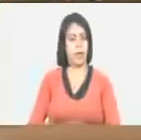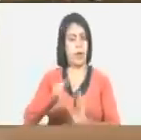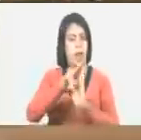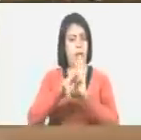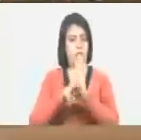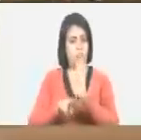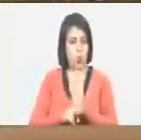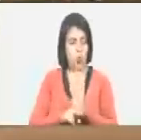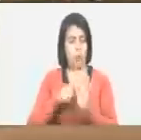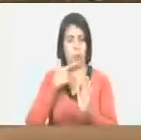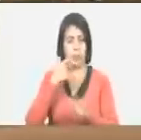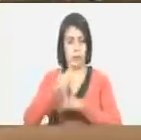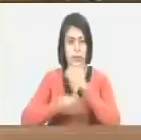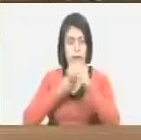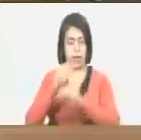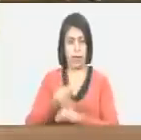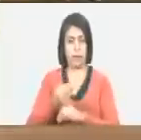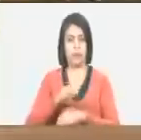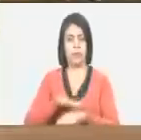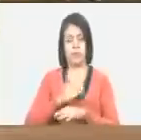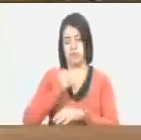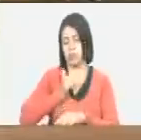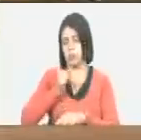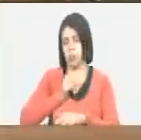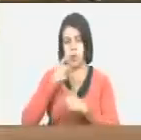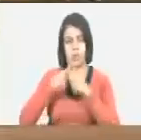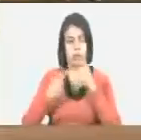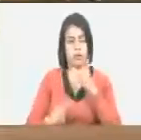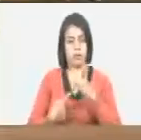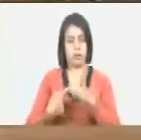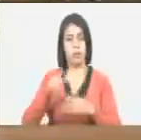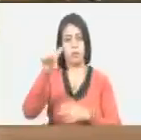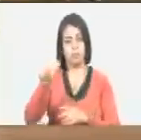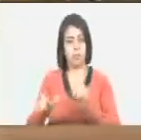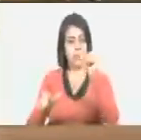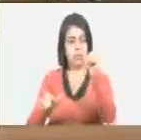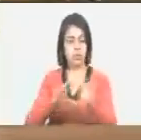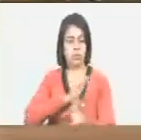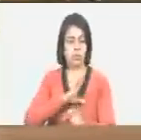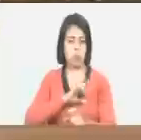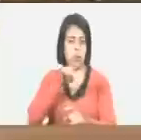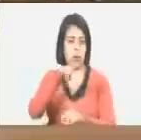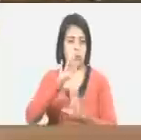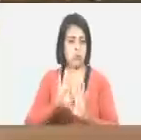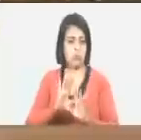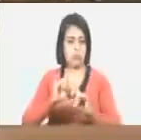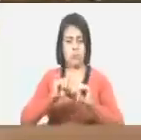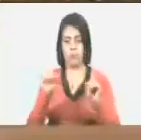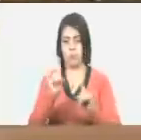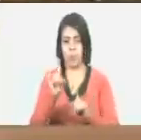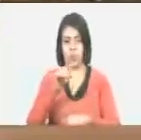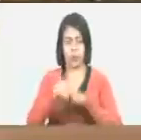medidas cautelares se ejecutarán independientemente de quien sea el titular del bien. No se exigirá caución